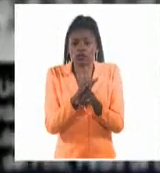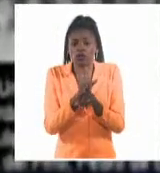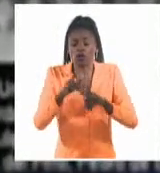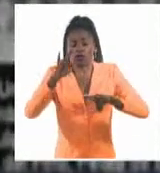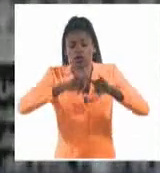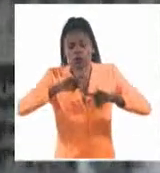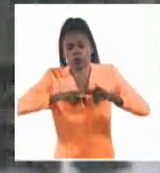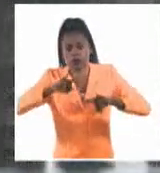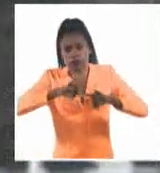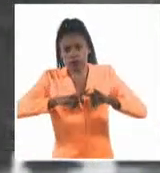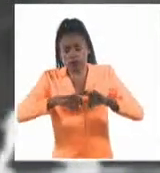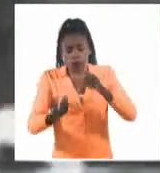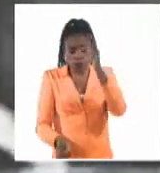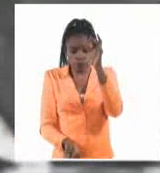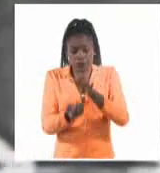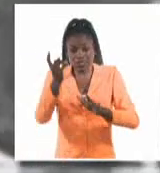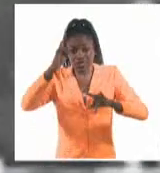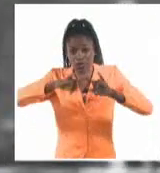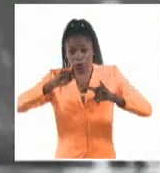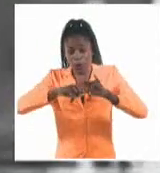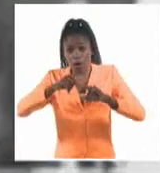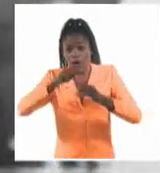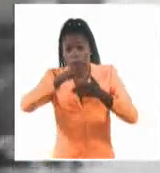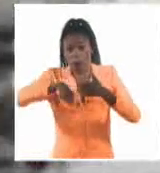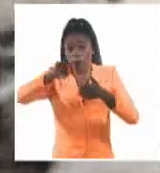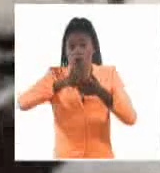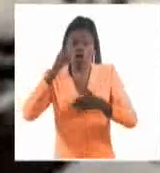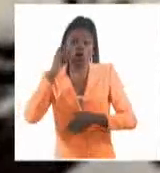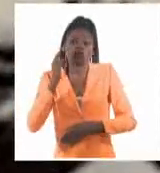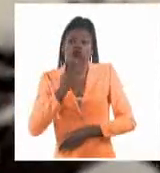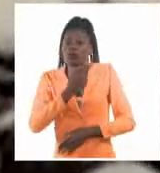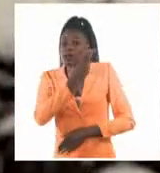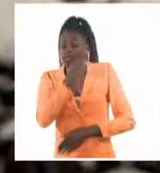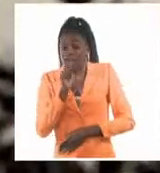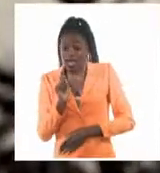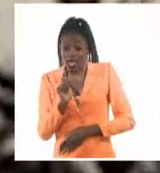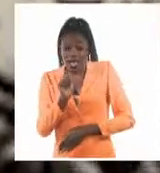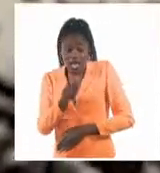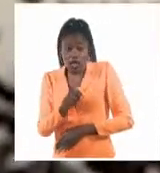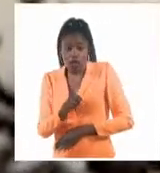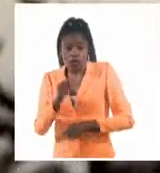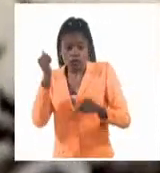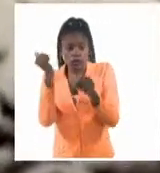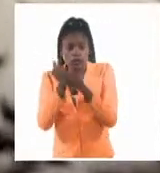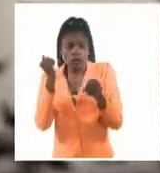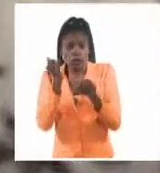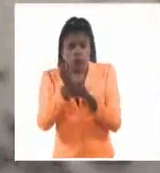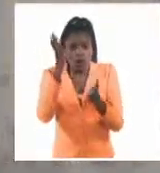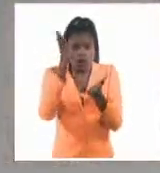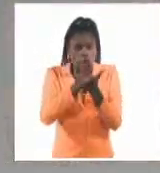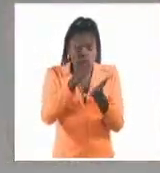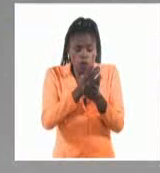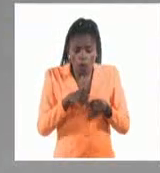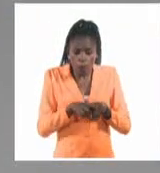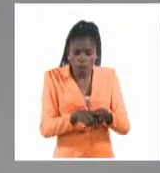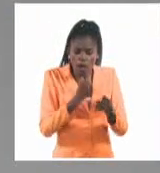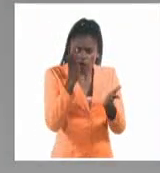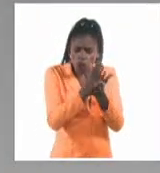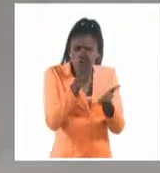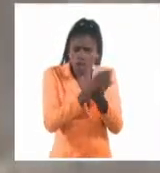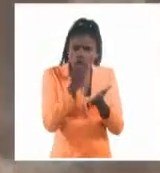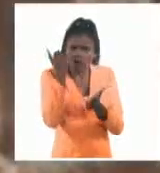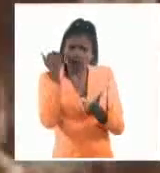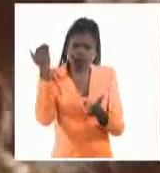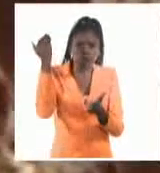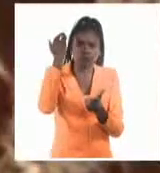universitaria, creador de la Universidad Popular José Martí, quien aunara a los obreros con estudiantes y quien fuera uno de los fundadores del